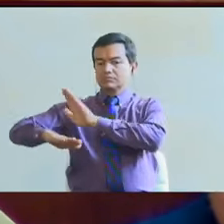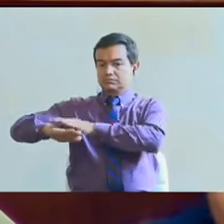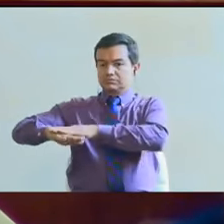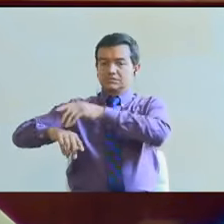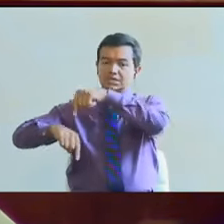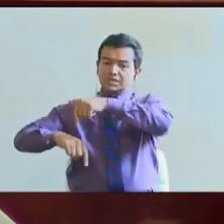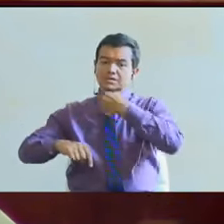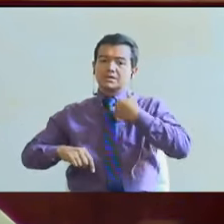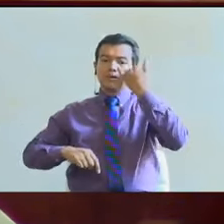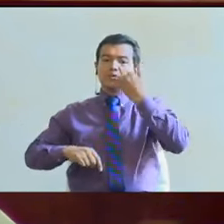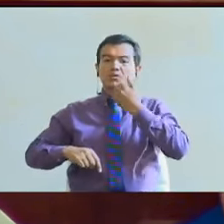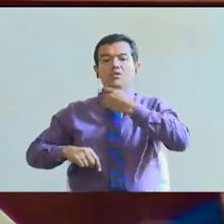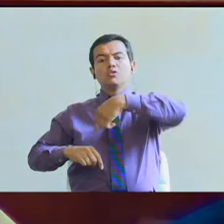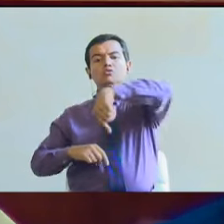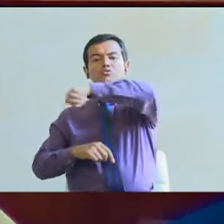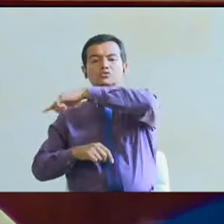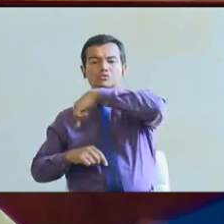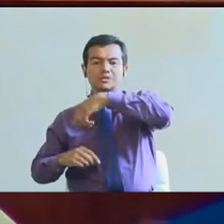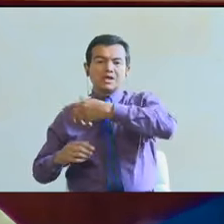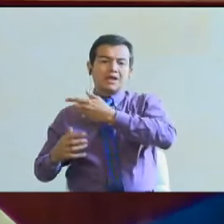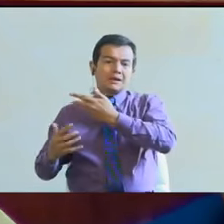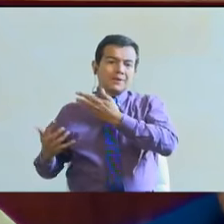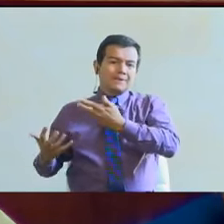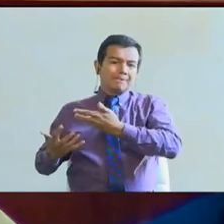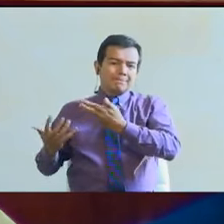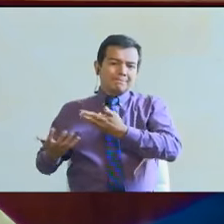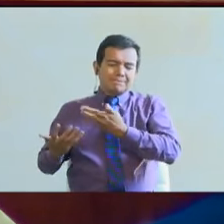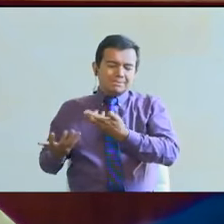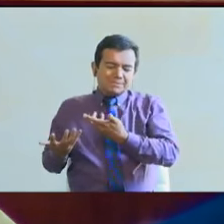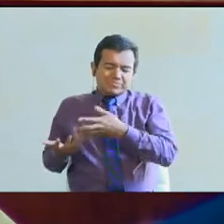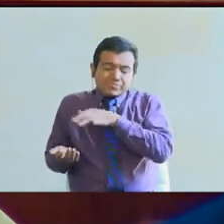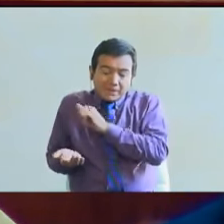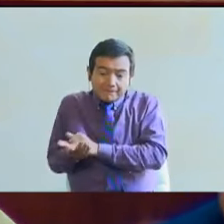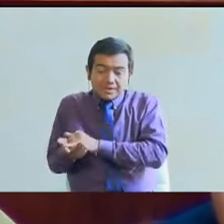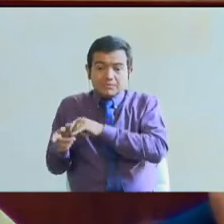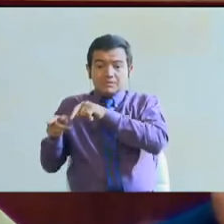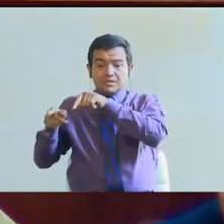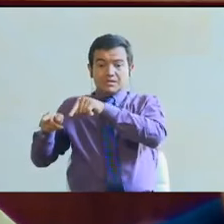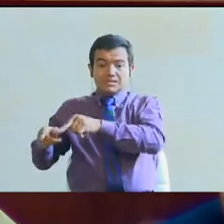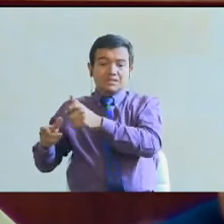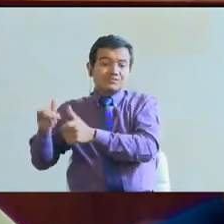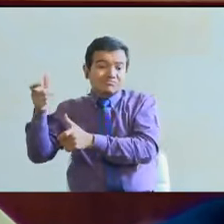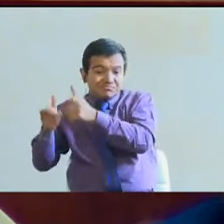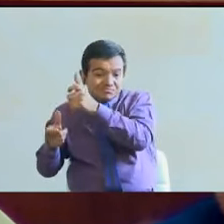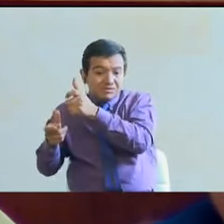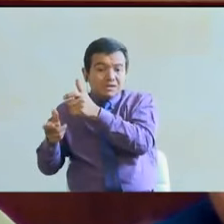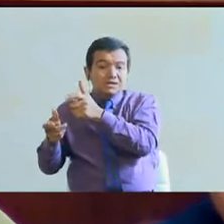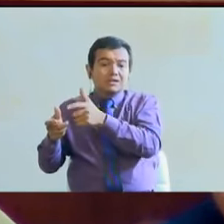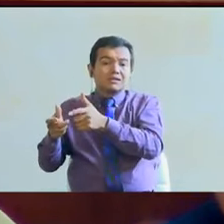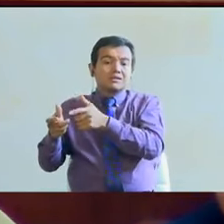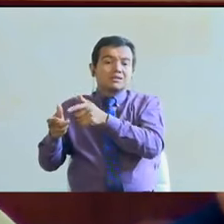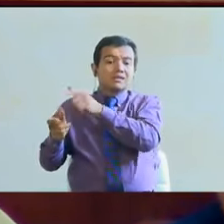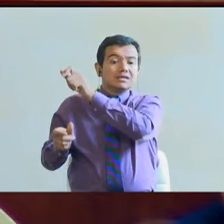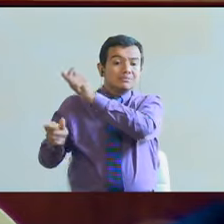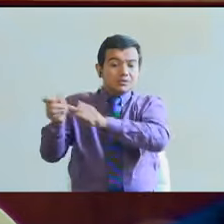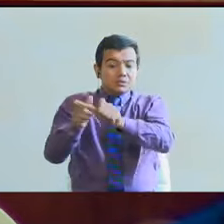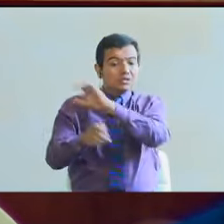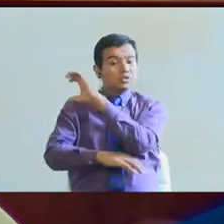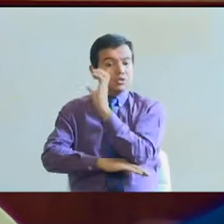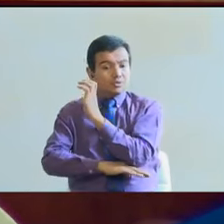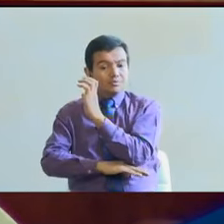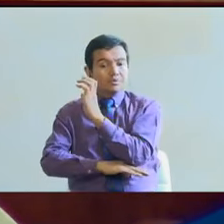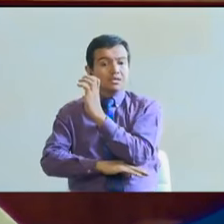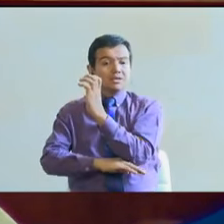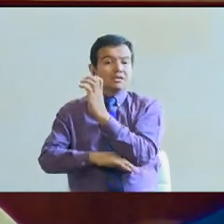de este de este parlamento de este de este parlamento del pueblo colombiano